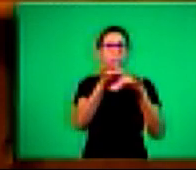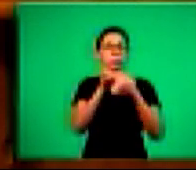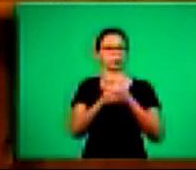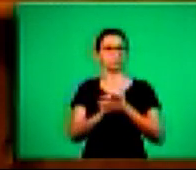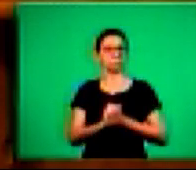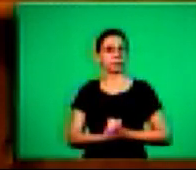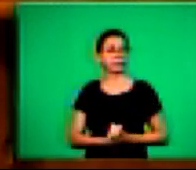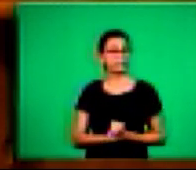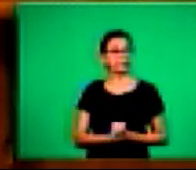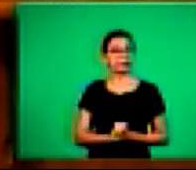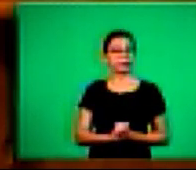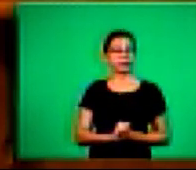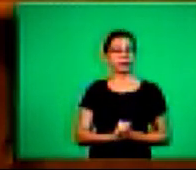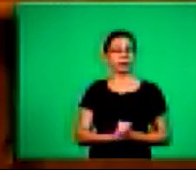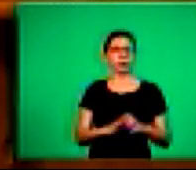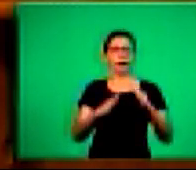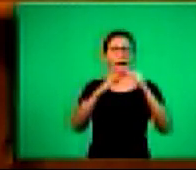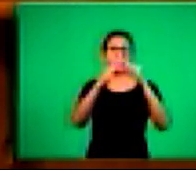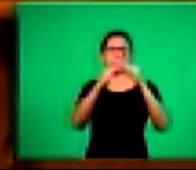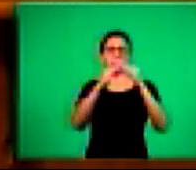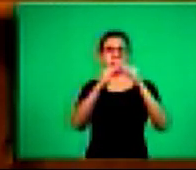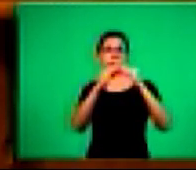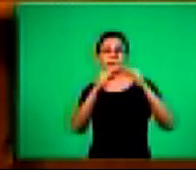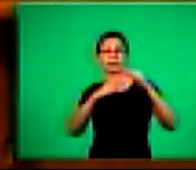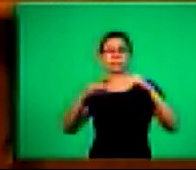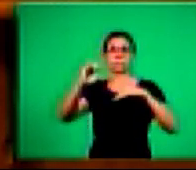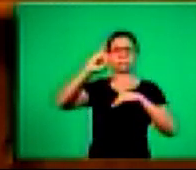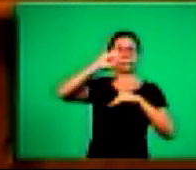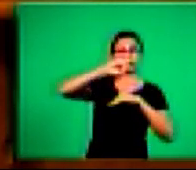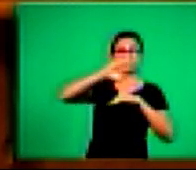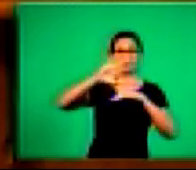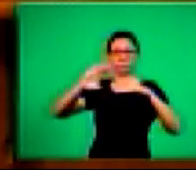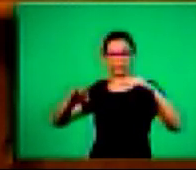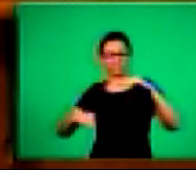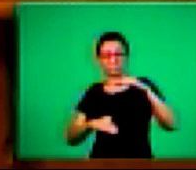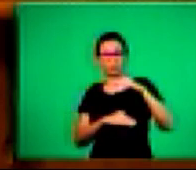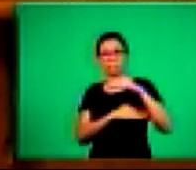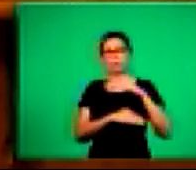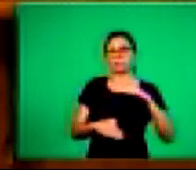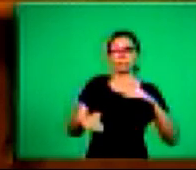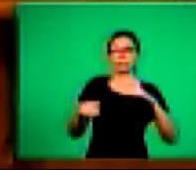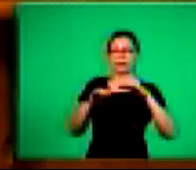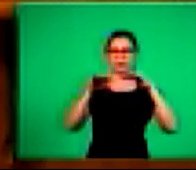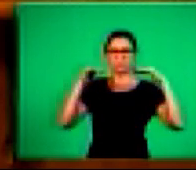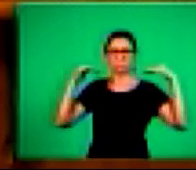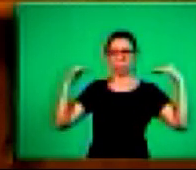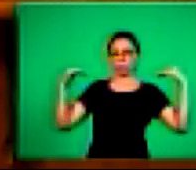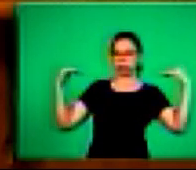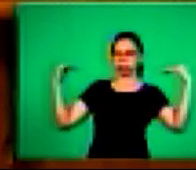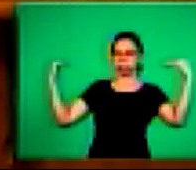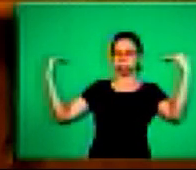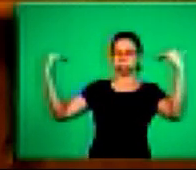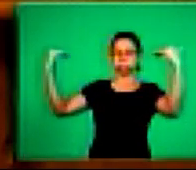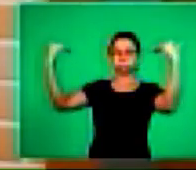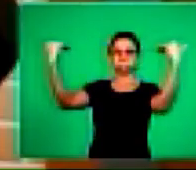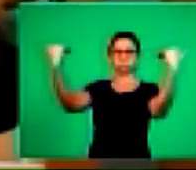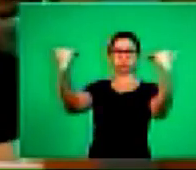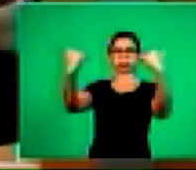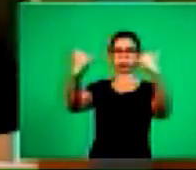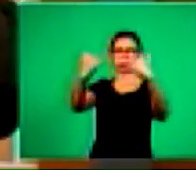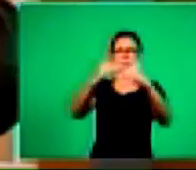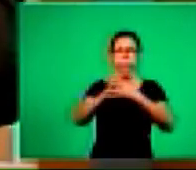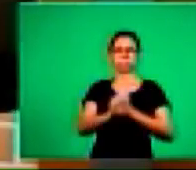entonces las personas subían descendían y aquellas para aquellas paredes que ellas usaban mucho que ellas aquellos lugares